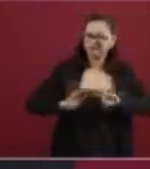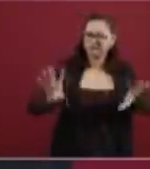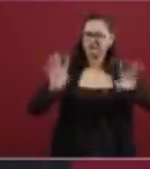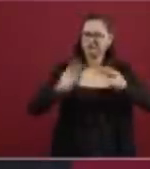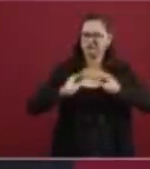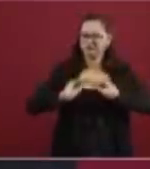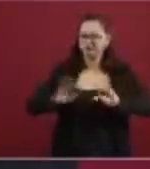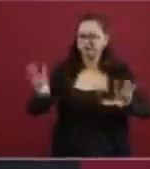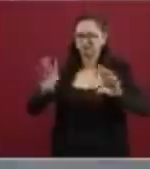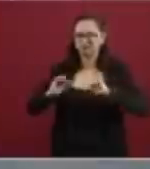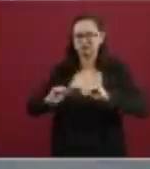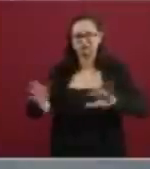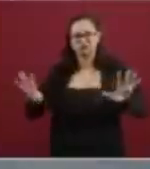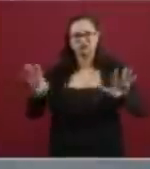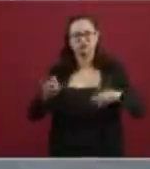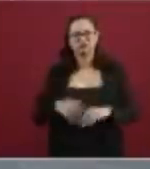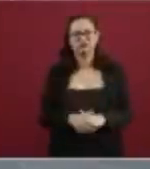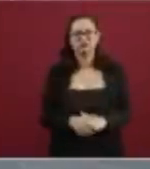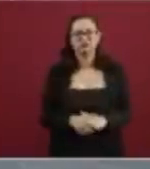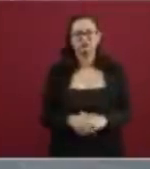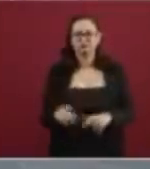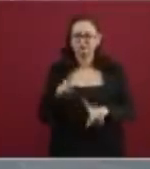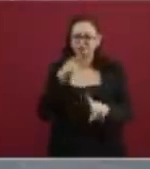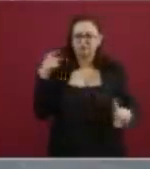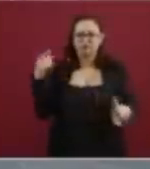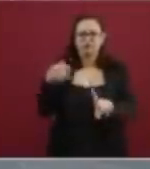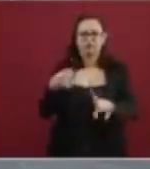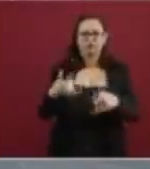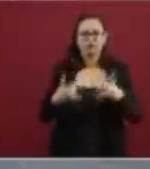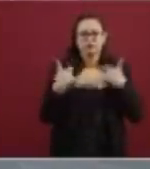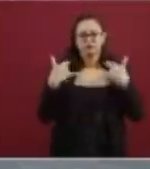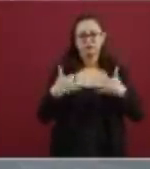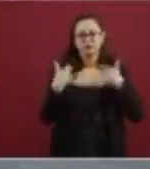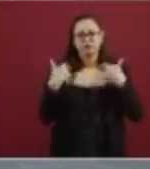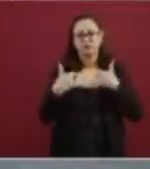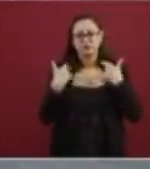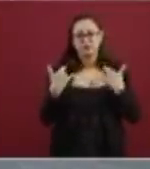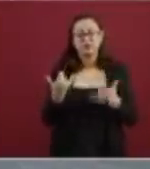se ha visto, dirigida a los jóvenes. Pero,